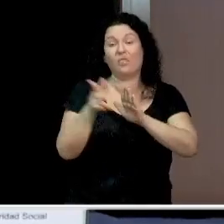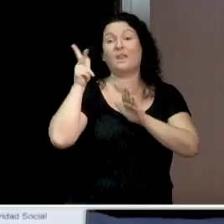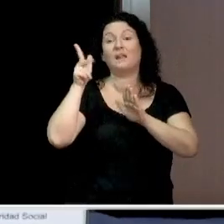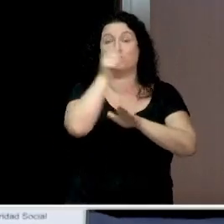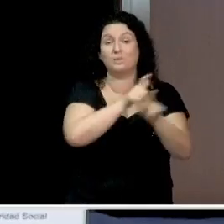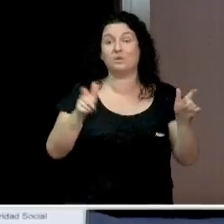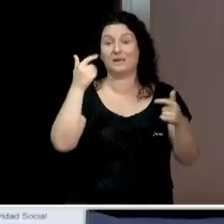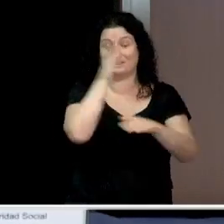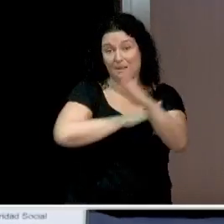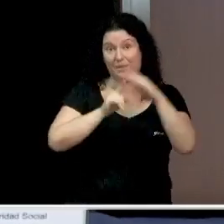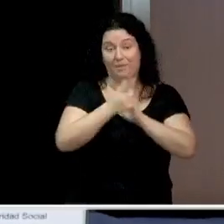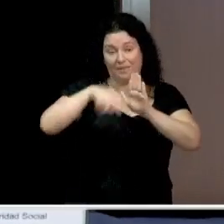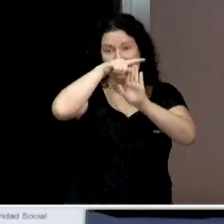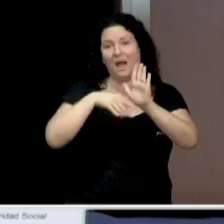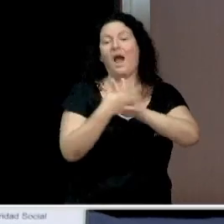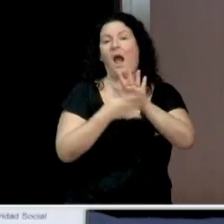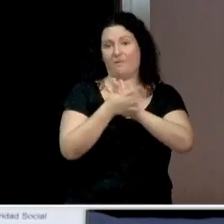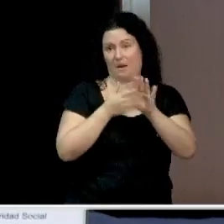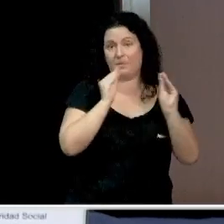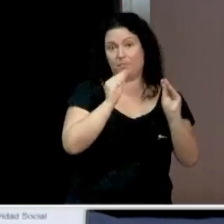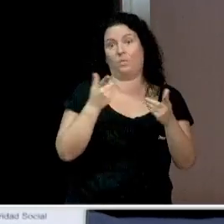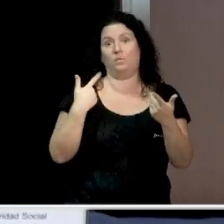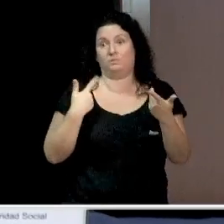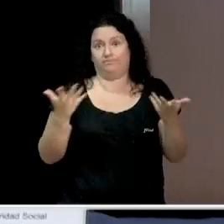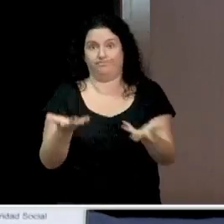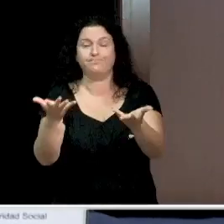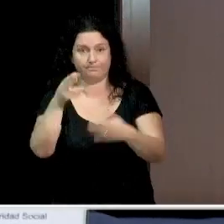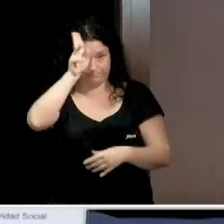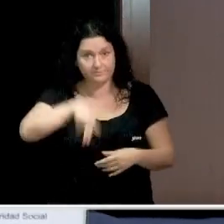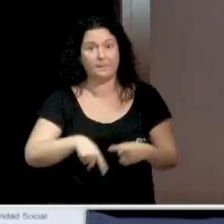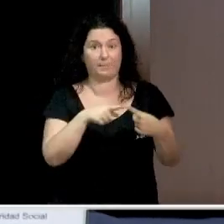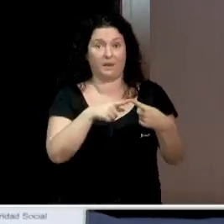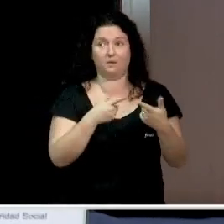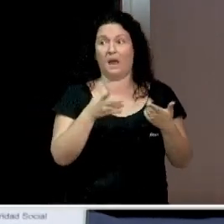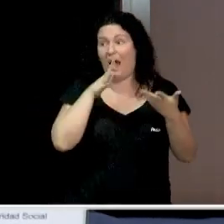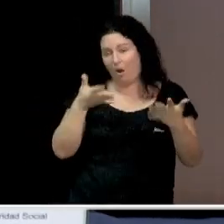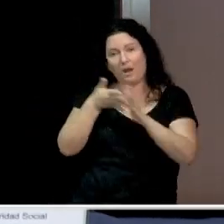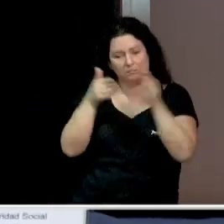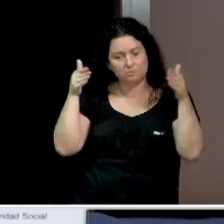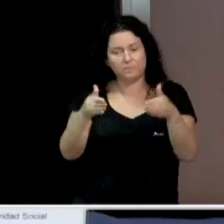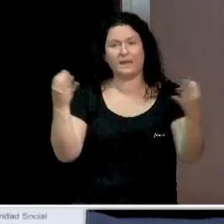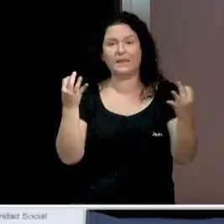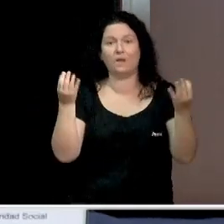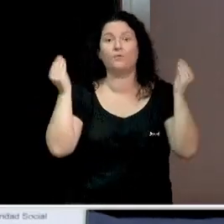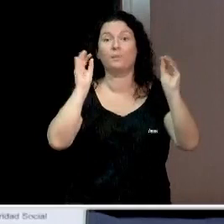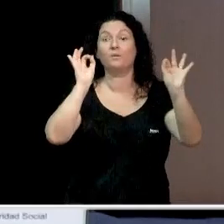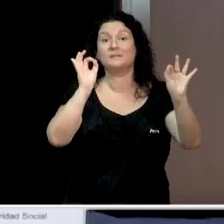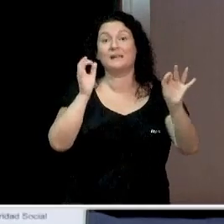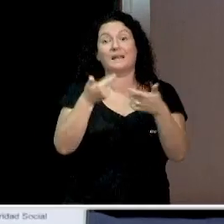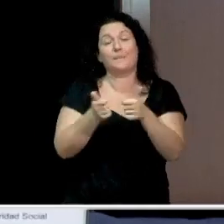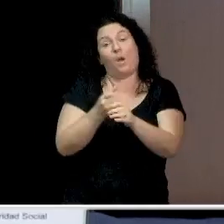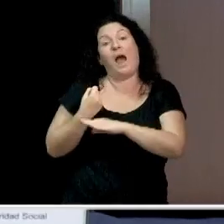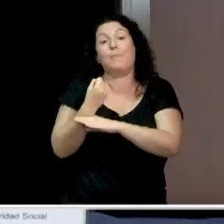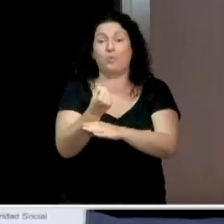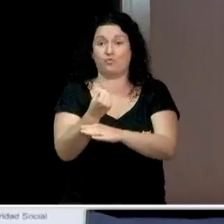las Personas con Discapacidad. La formación y, muy particularmente, como verán ahora que me centraré, el apoyo para la actividad